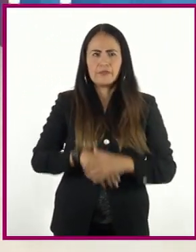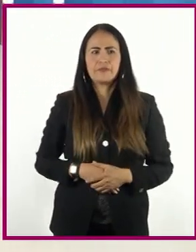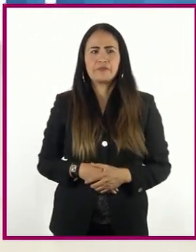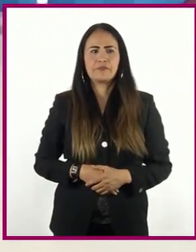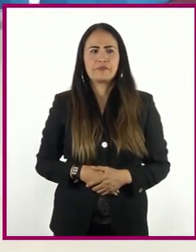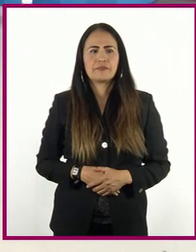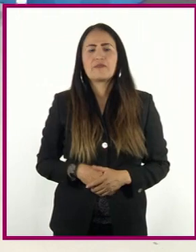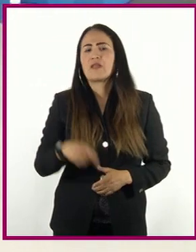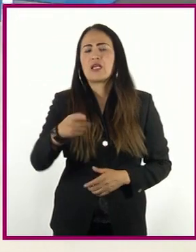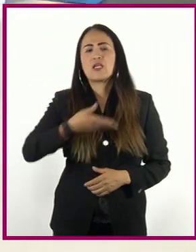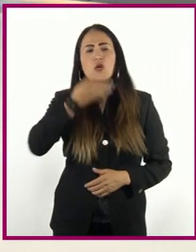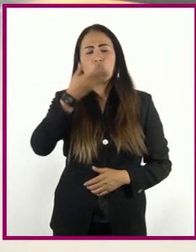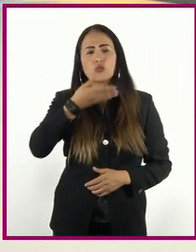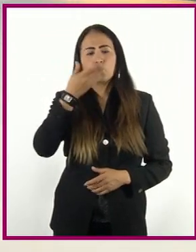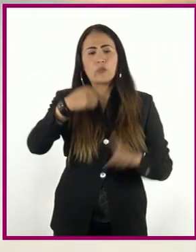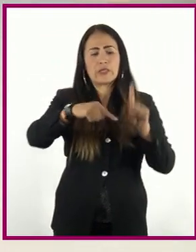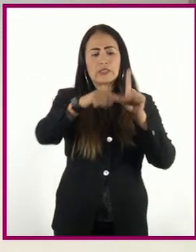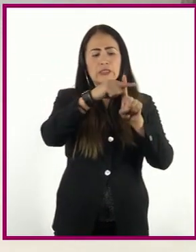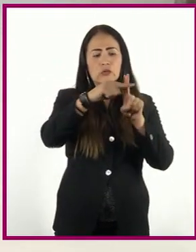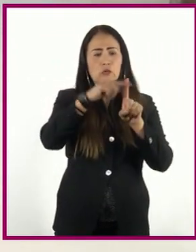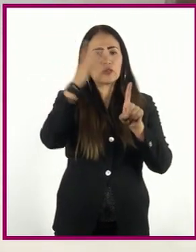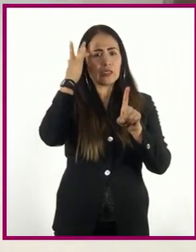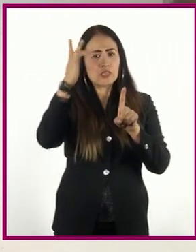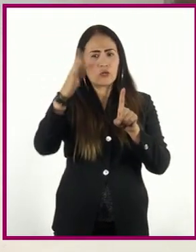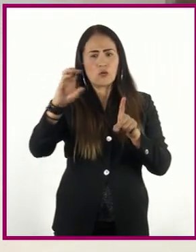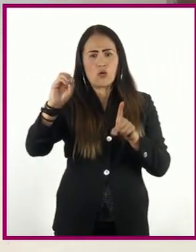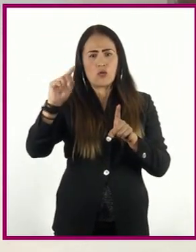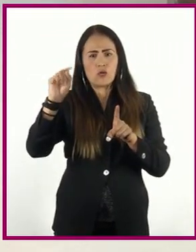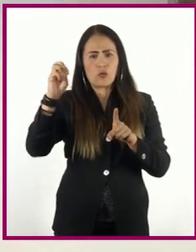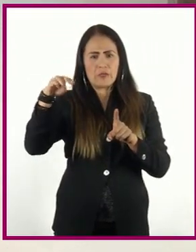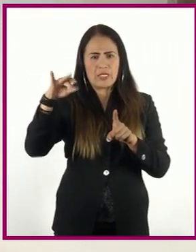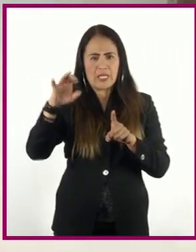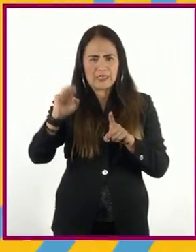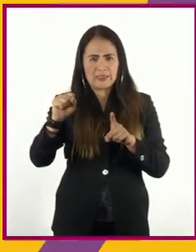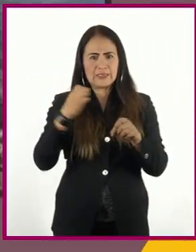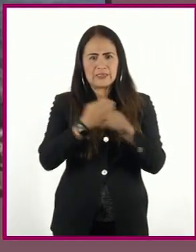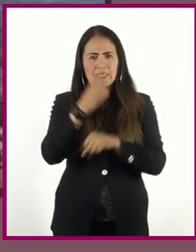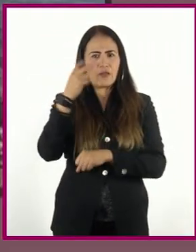de la tradición de la Santa Cruz de los otomíes en el estado de Querétaro.